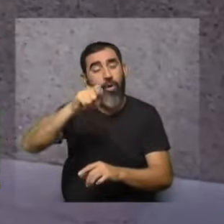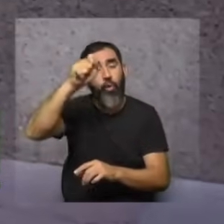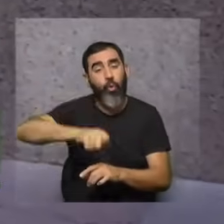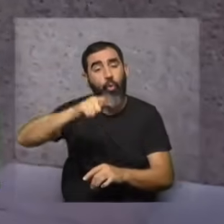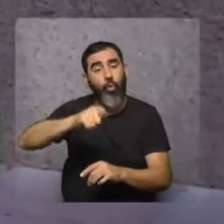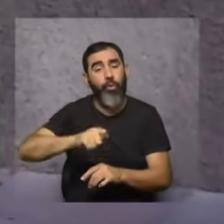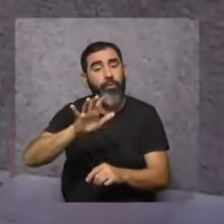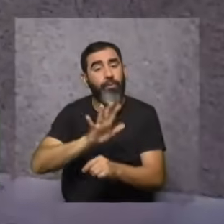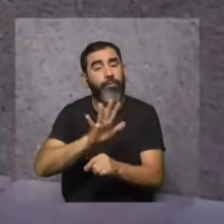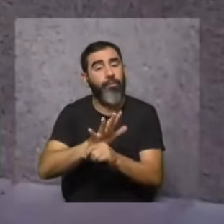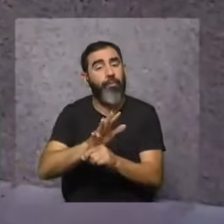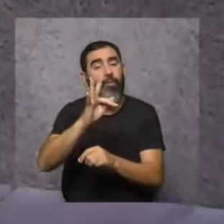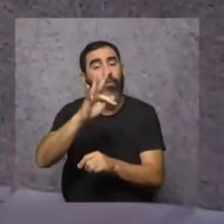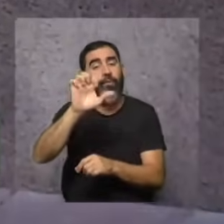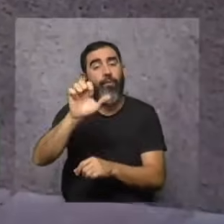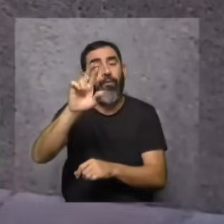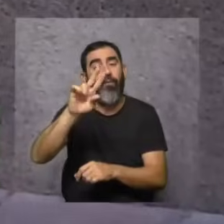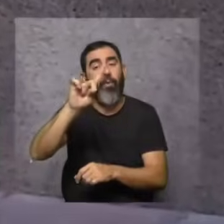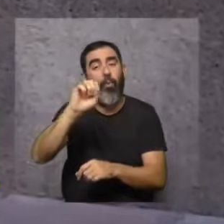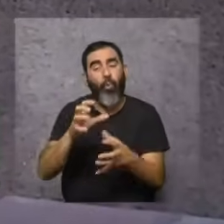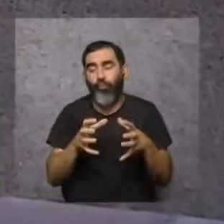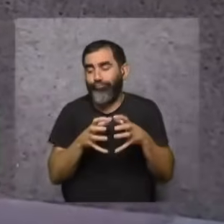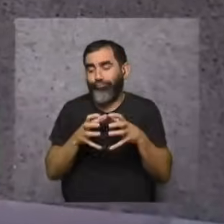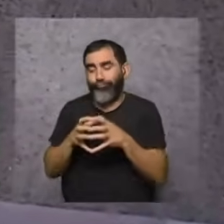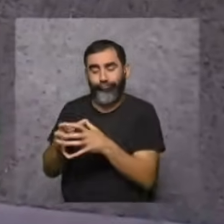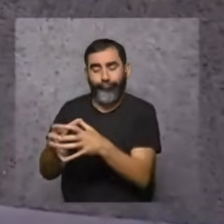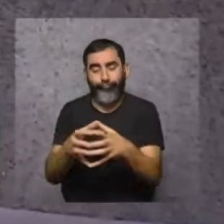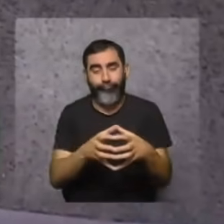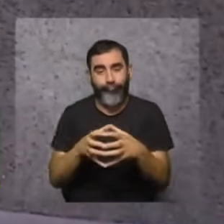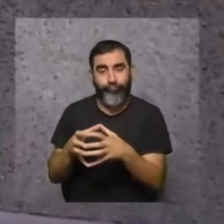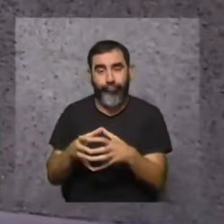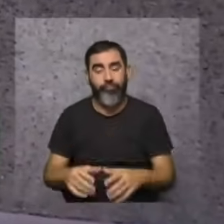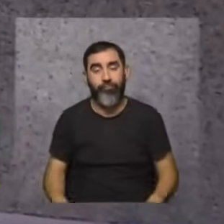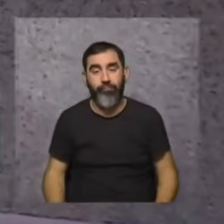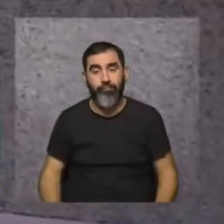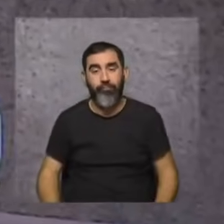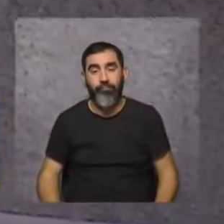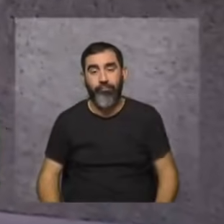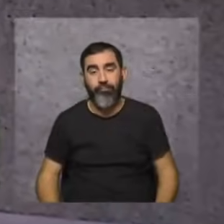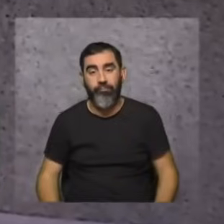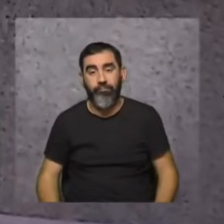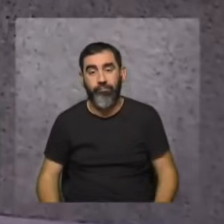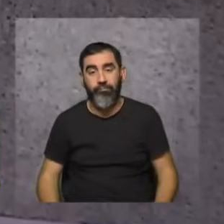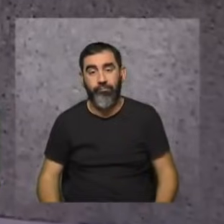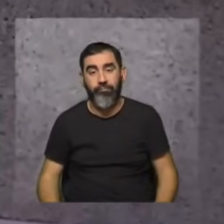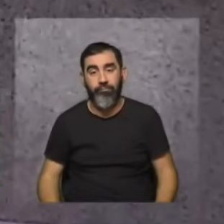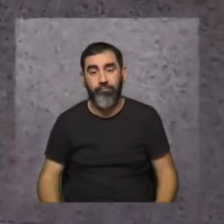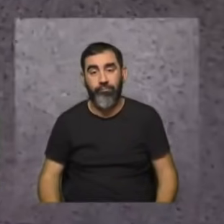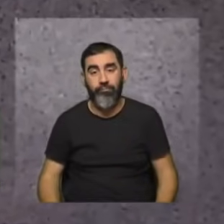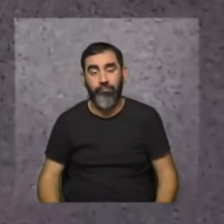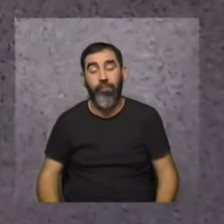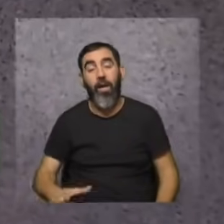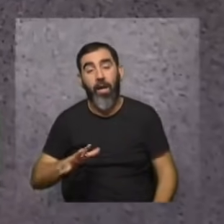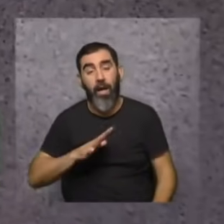mueve como un feudo. ¿Esto sigue pasando todavía? ¿Es así? Bueno, en verdad, nosotros tenemos un